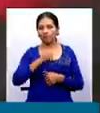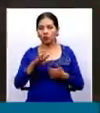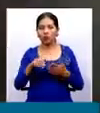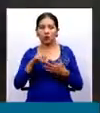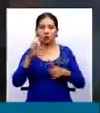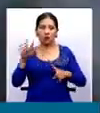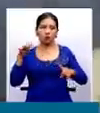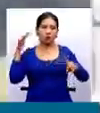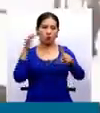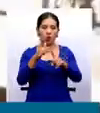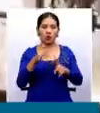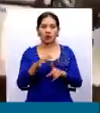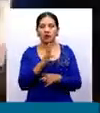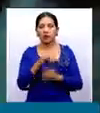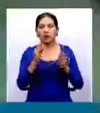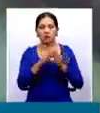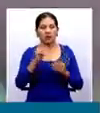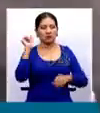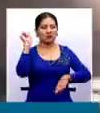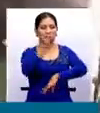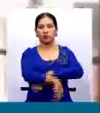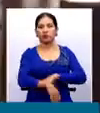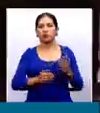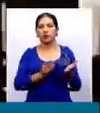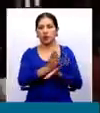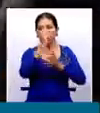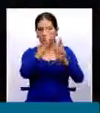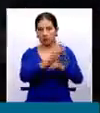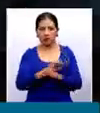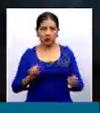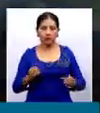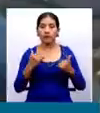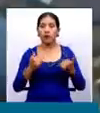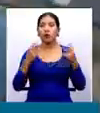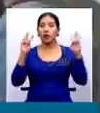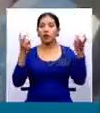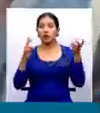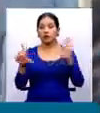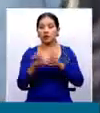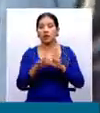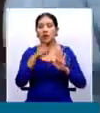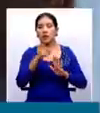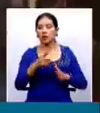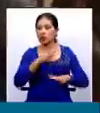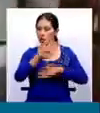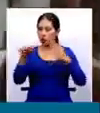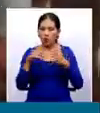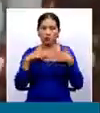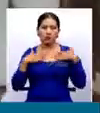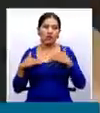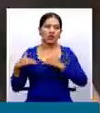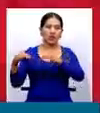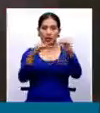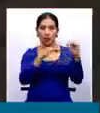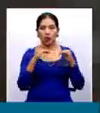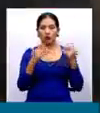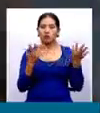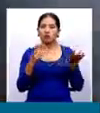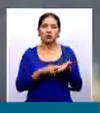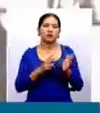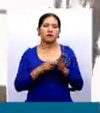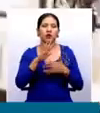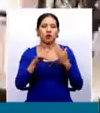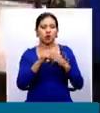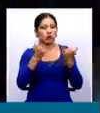han ido en contra de un derecho. Por consiguiente, creo que todos somos iguales ante la ley. Lo que estamos ahora pidiendo es que simplemente se